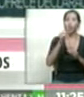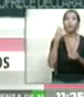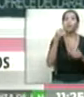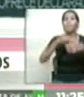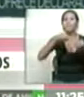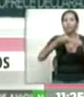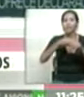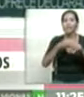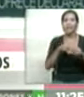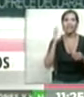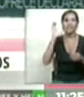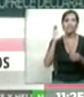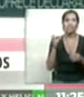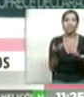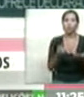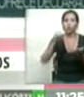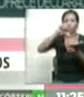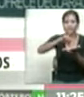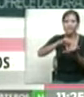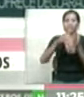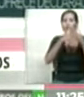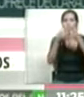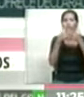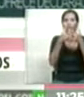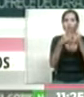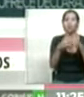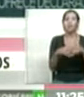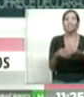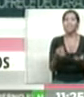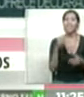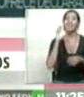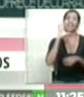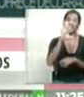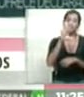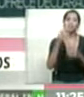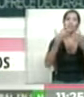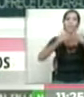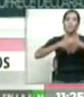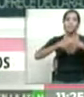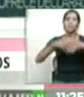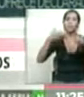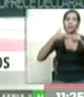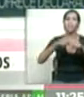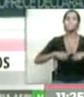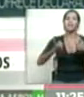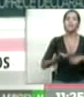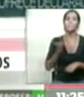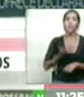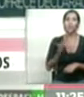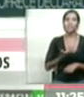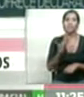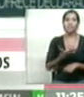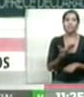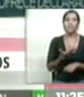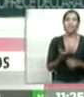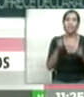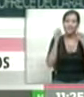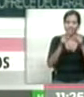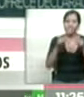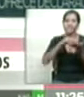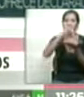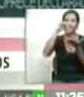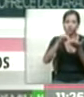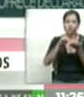estatal con sede en los Estados Unidos y que sería la quinta empresa petrolera más importante en esa nación